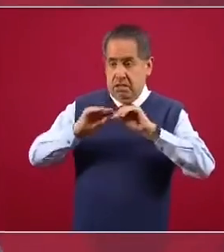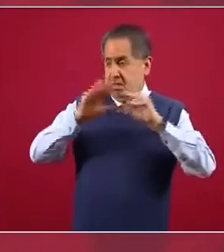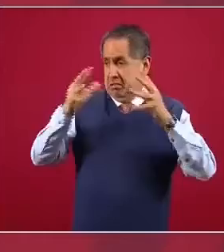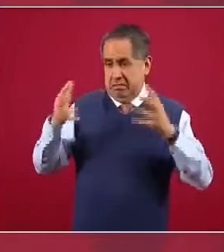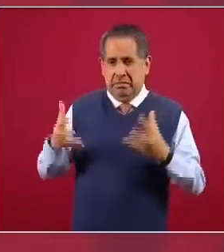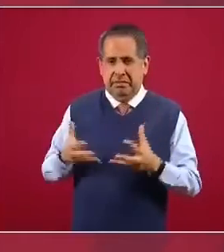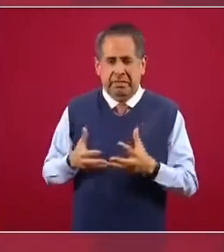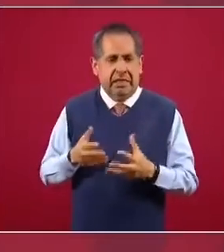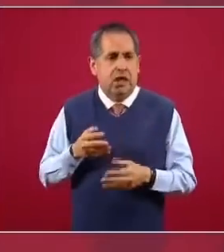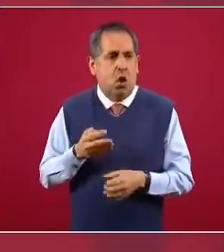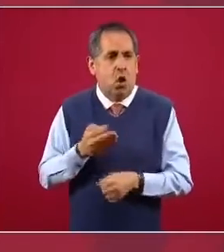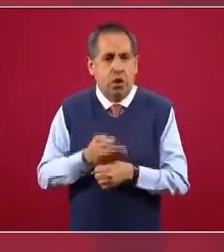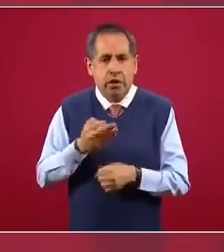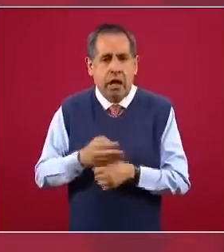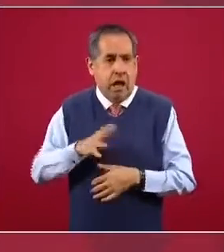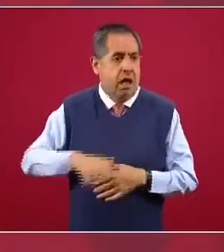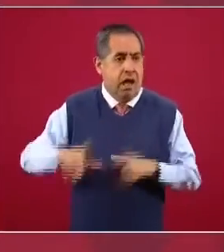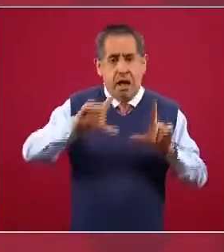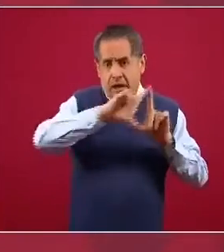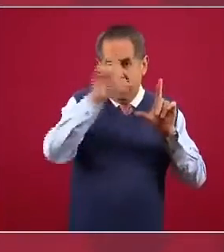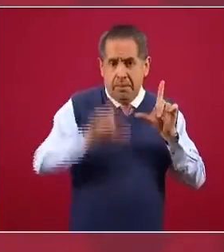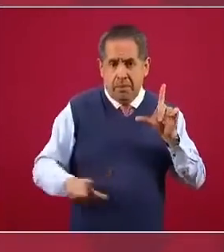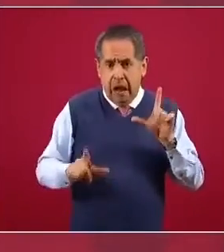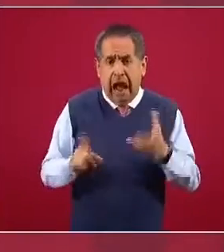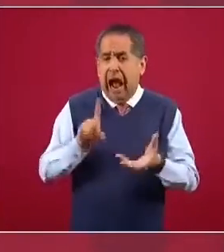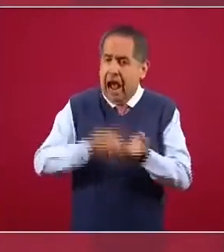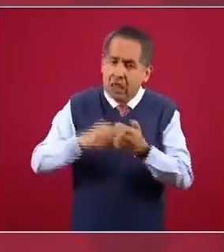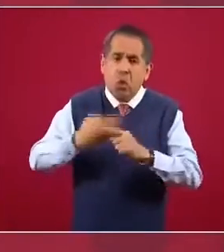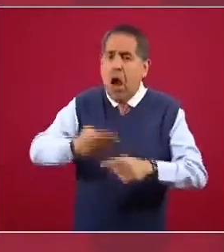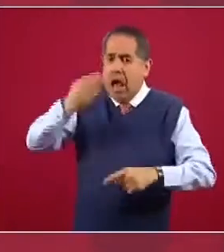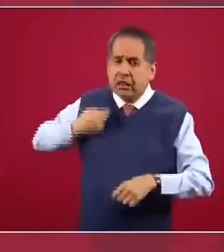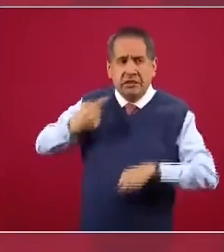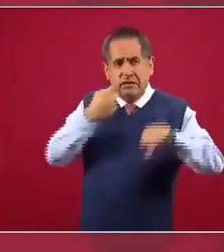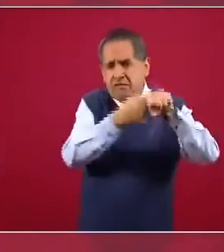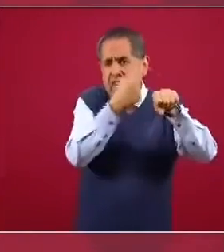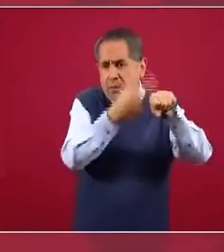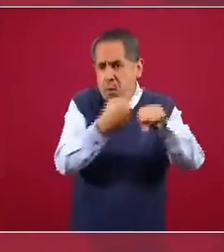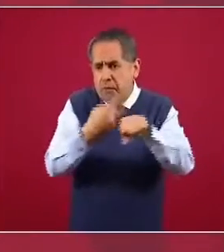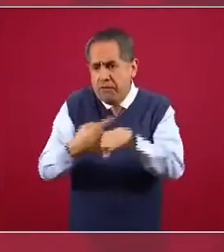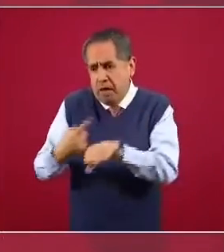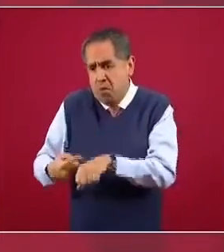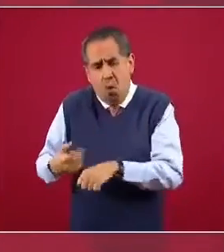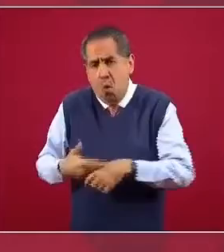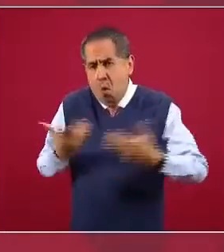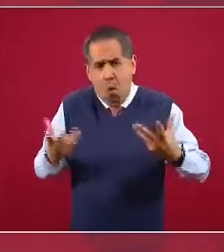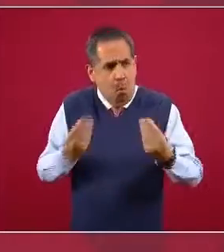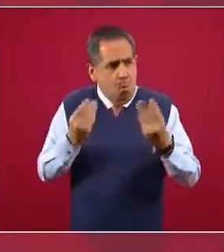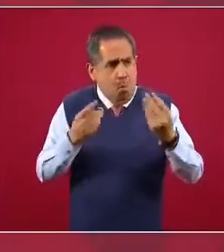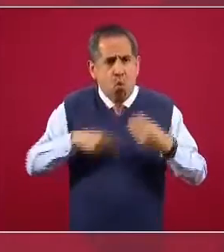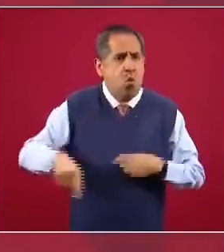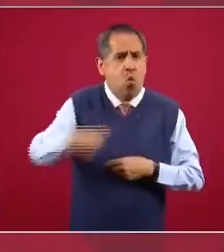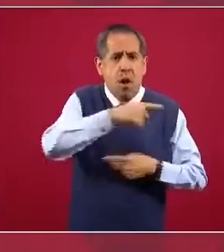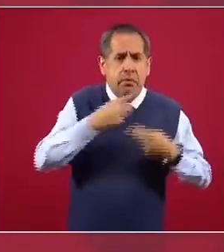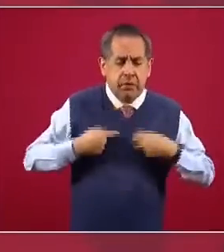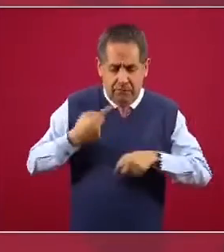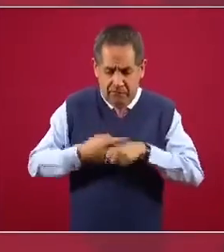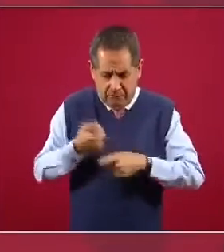en un país enfermo, en un país que tiene este gran problema de enfermedades crónicas,